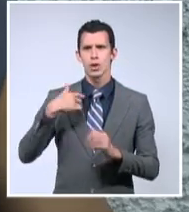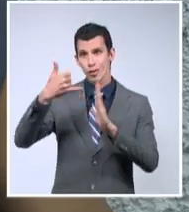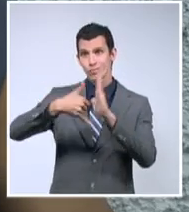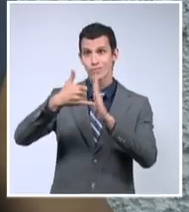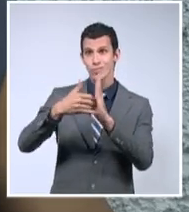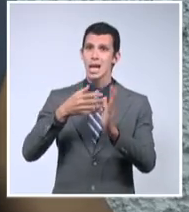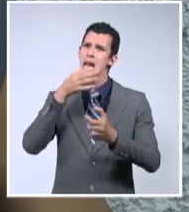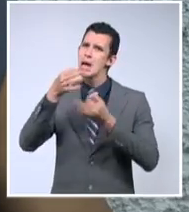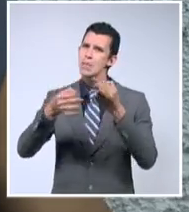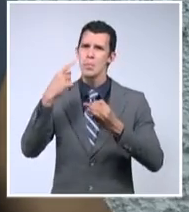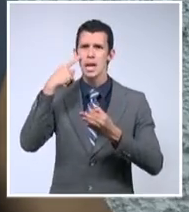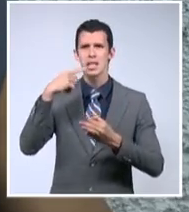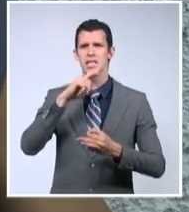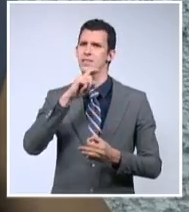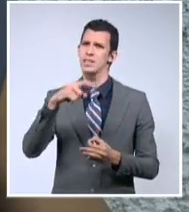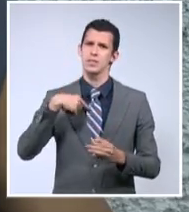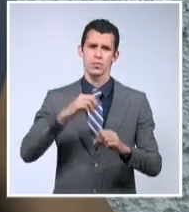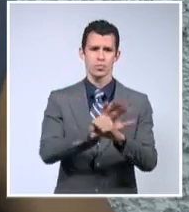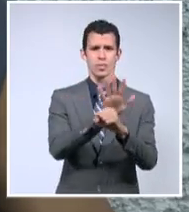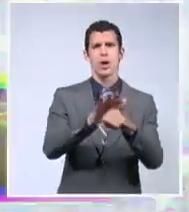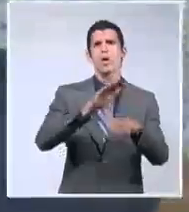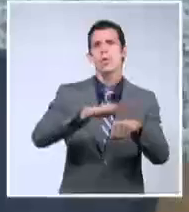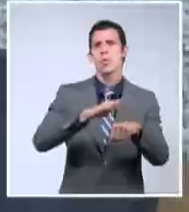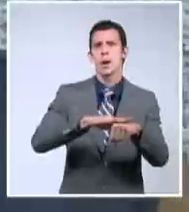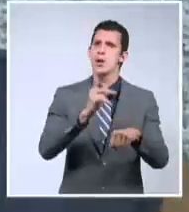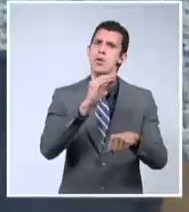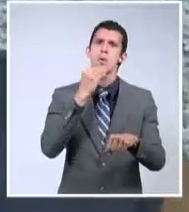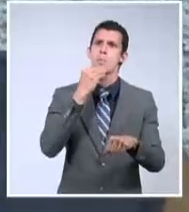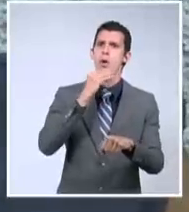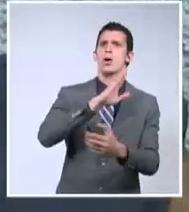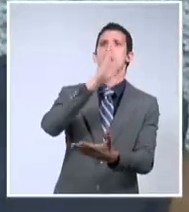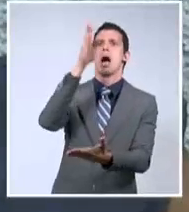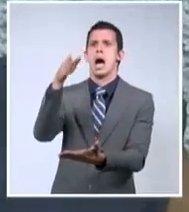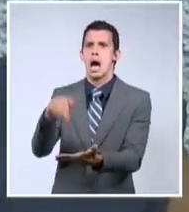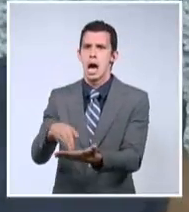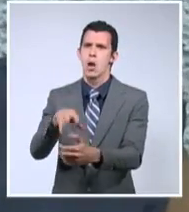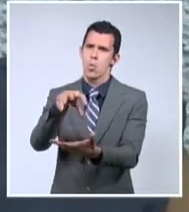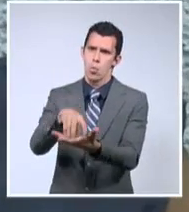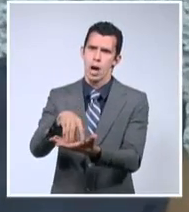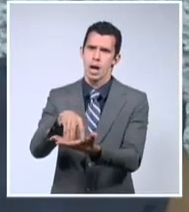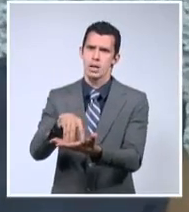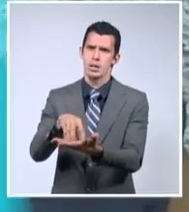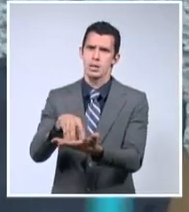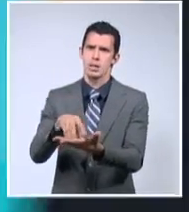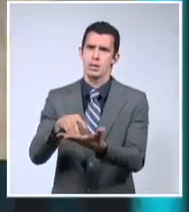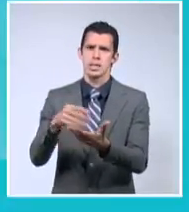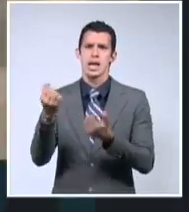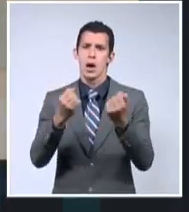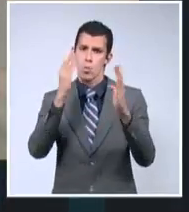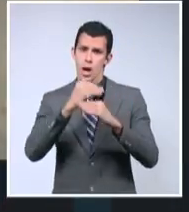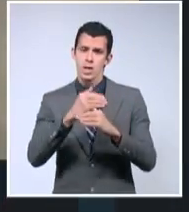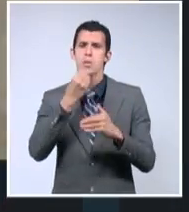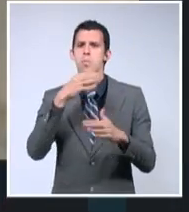y tengo una amistad mía que me puede alquilarle un carro. Me dijo, ok, déjame hablarlo con los grandes.